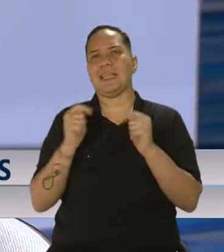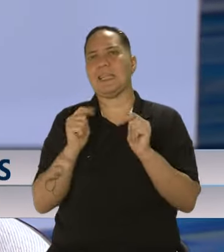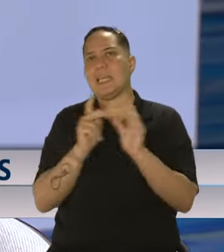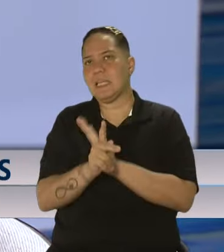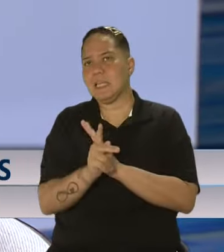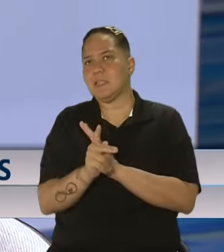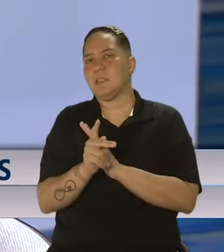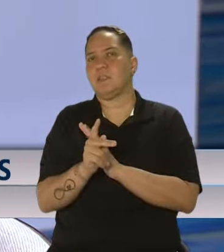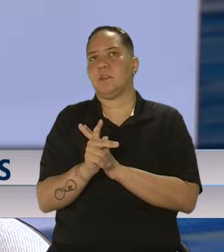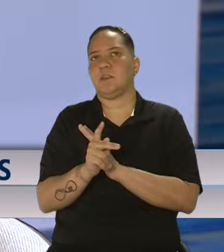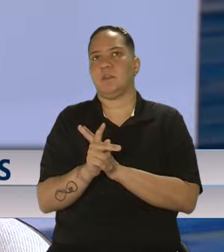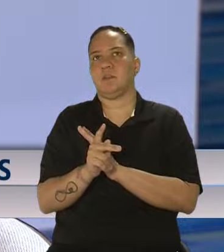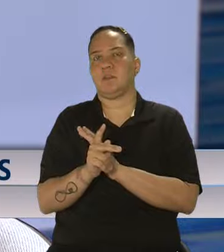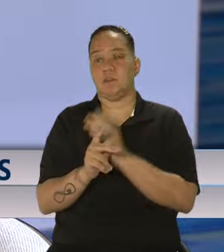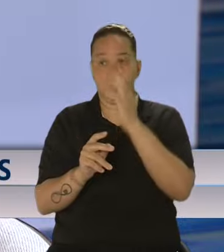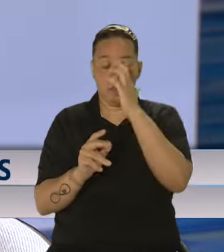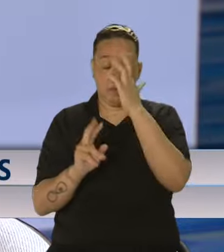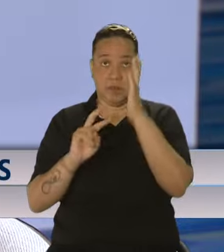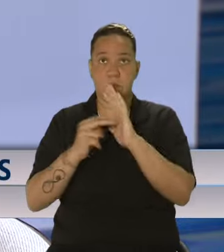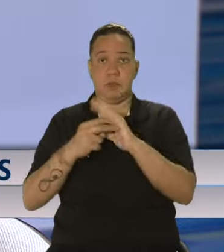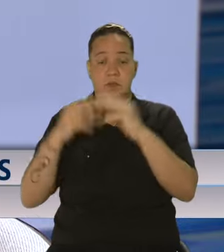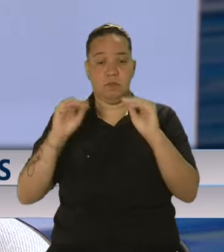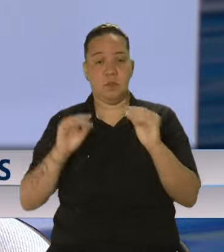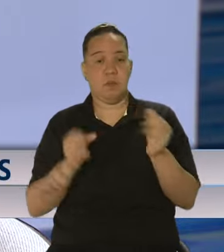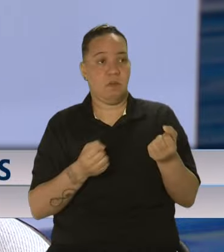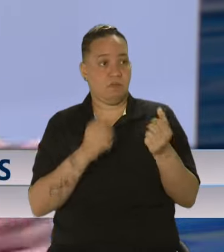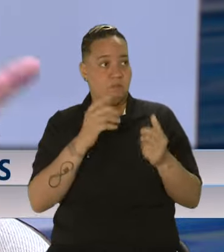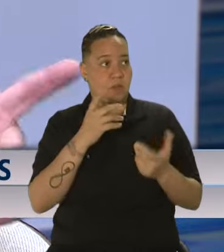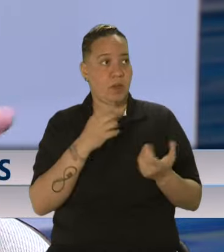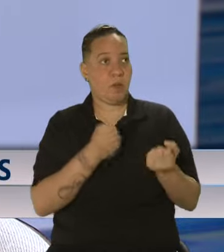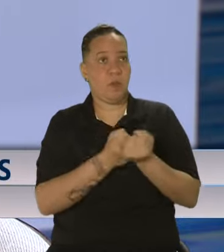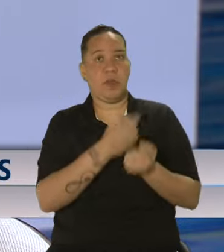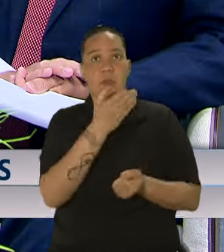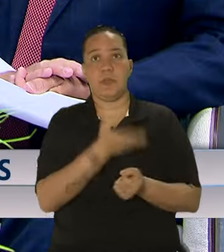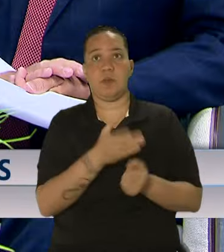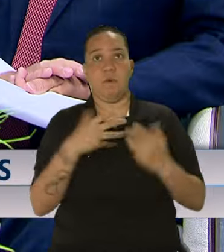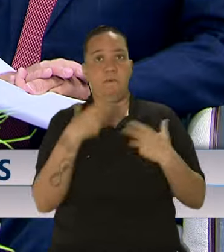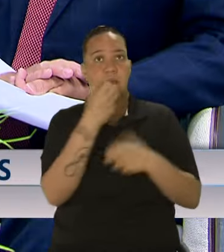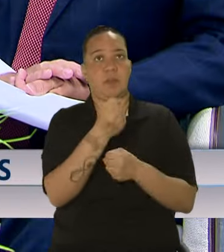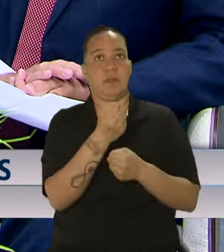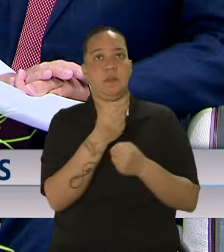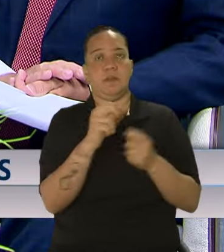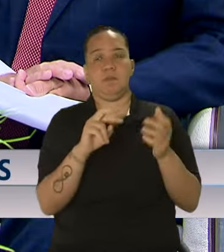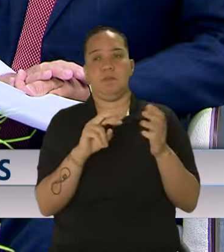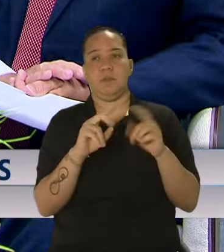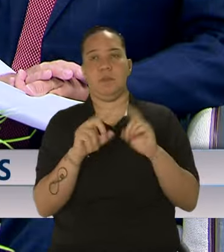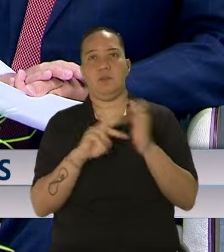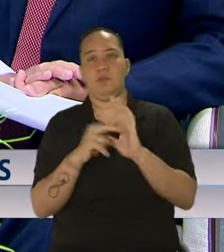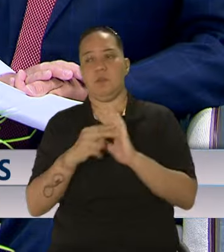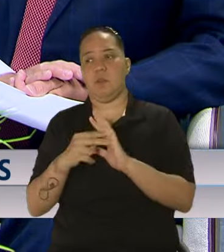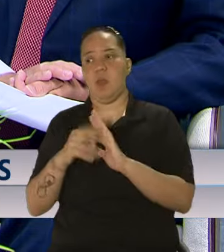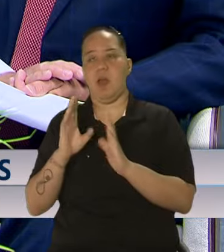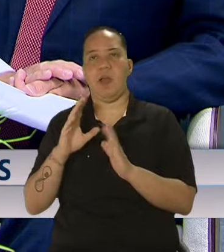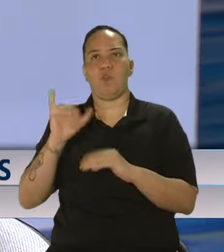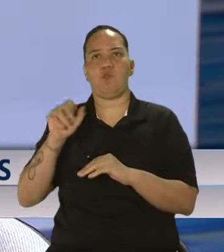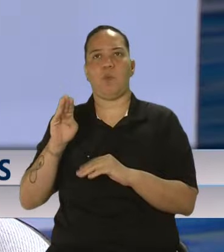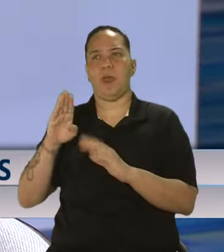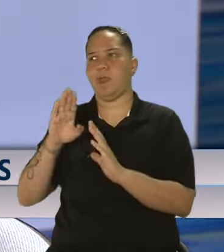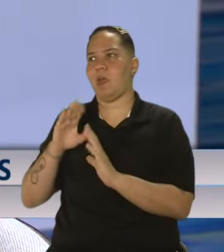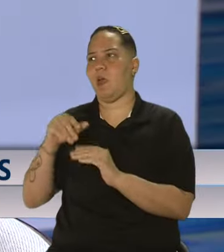que los mercados apuestan por él y en él lo que no quiere decir que eso menoscaba a baiden en los mercados la